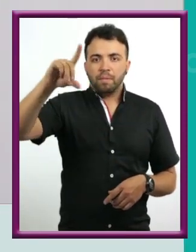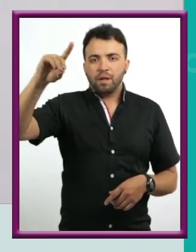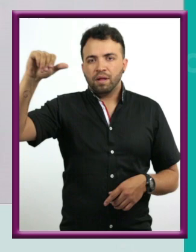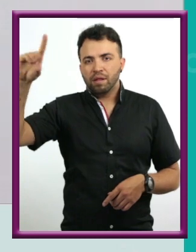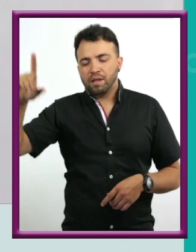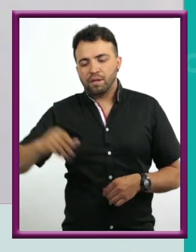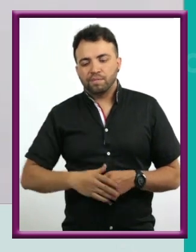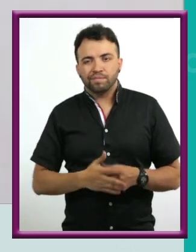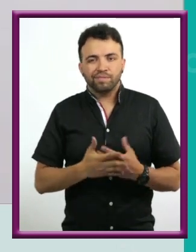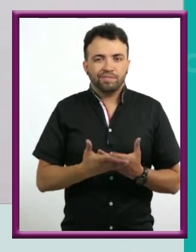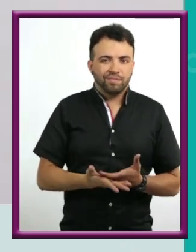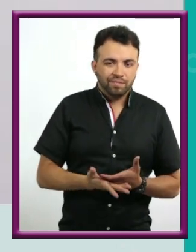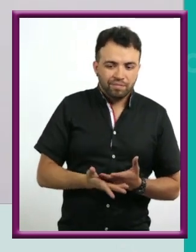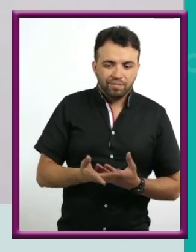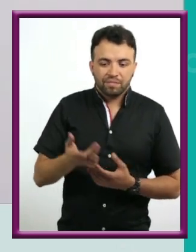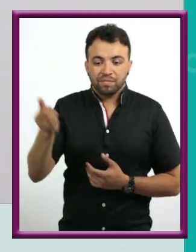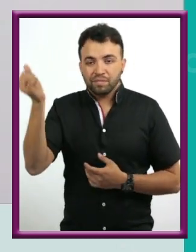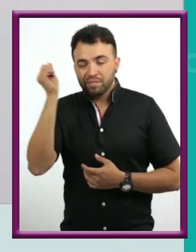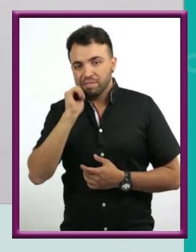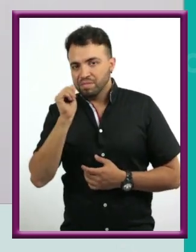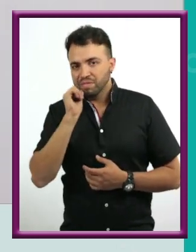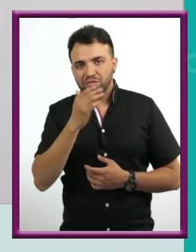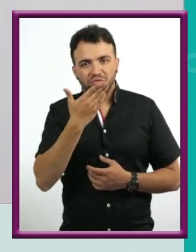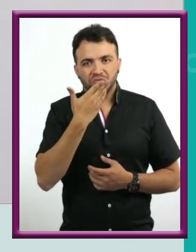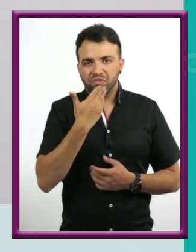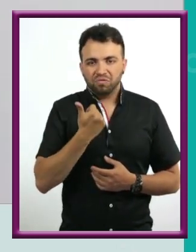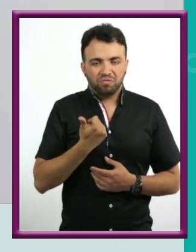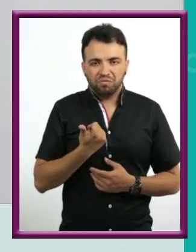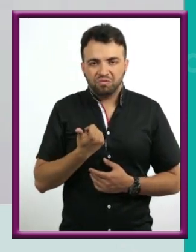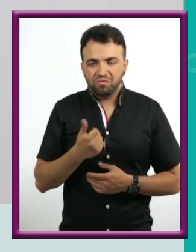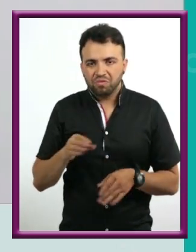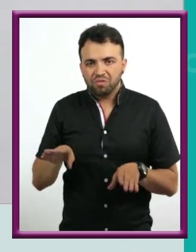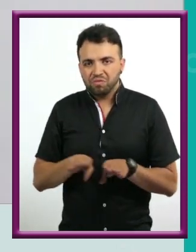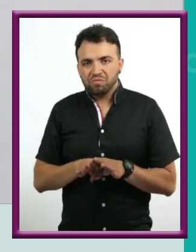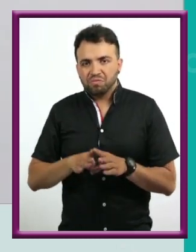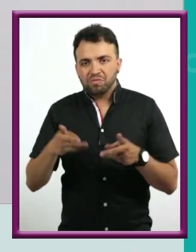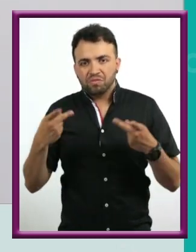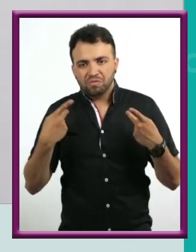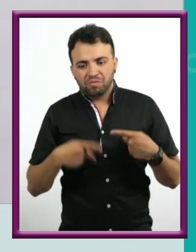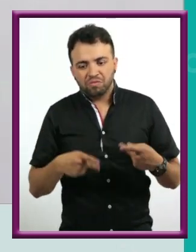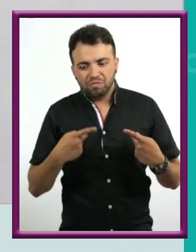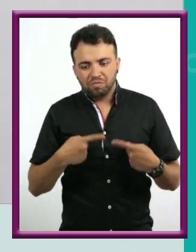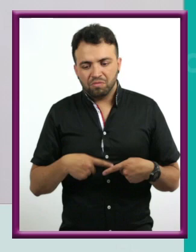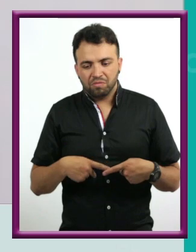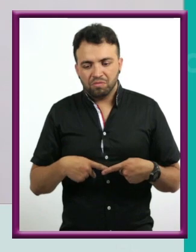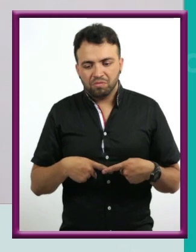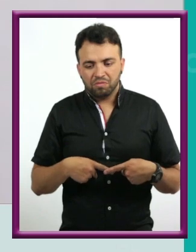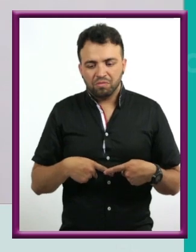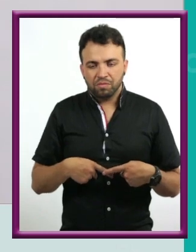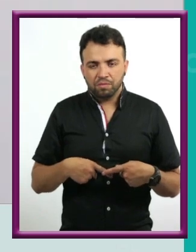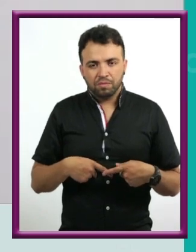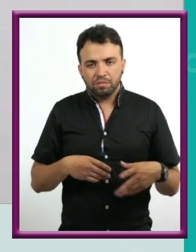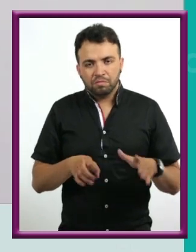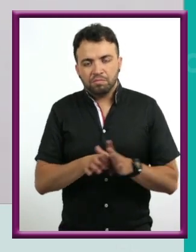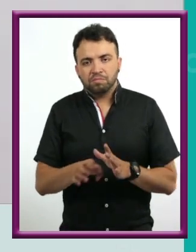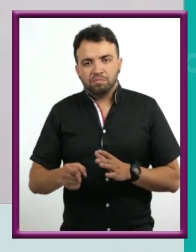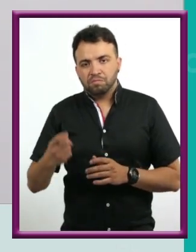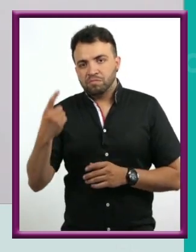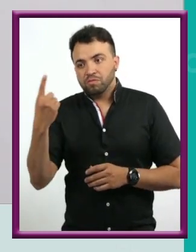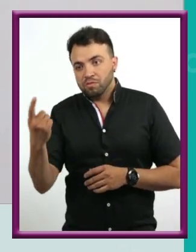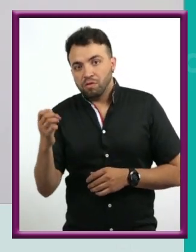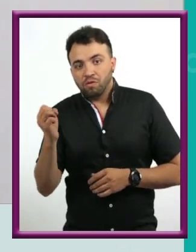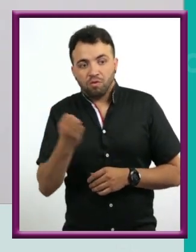Lastimosamente, no siempre hay personas o en general situaciones en las